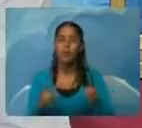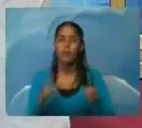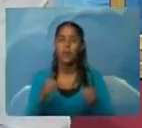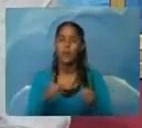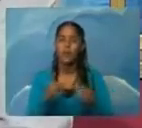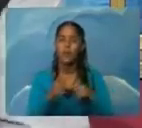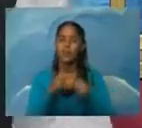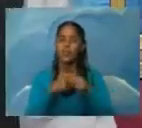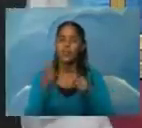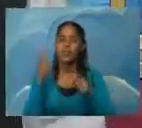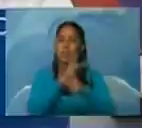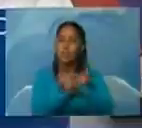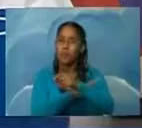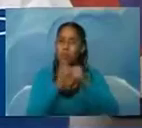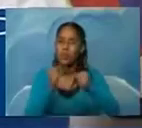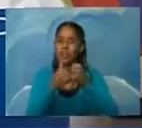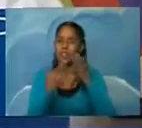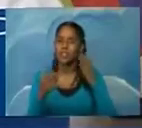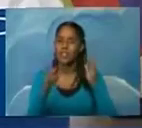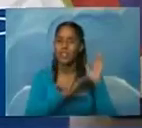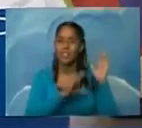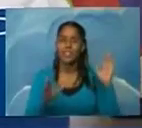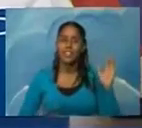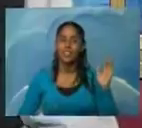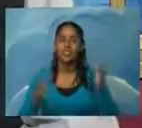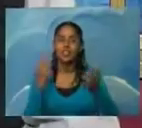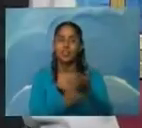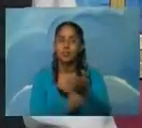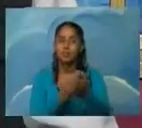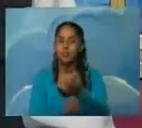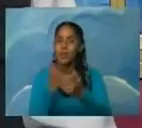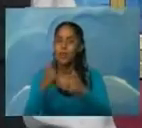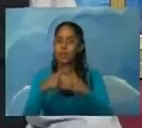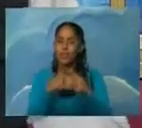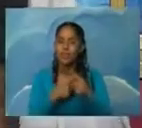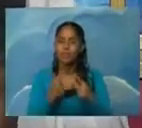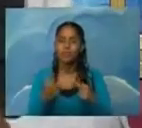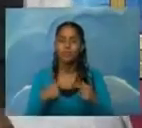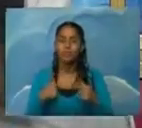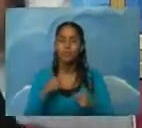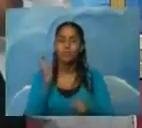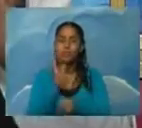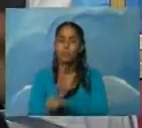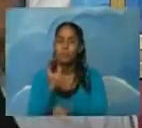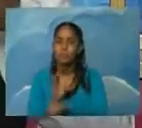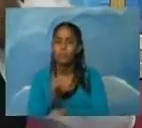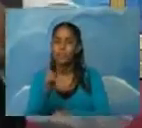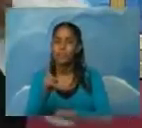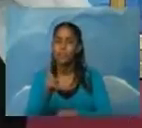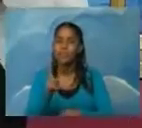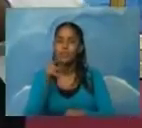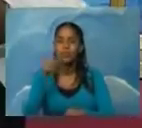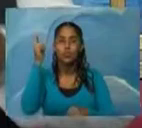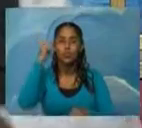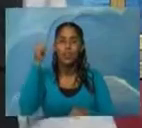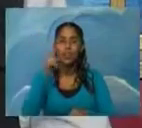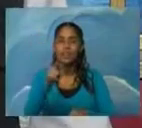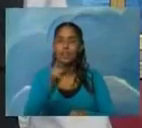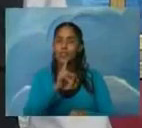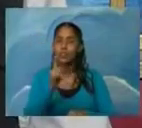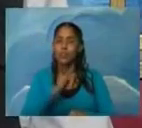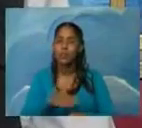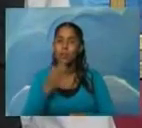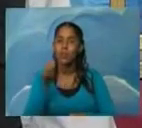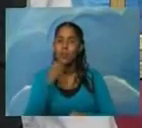Hay poder en la sangre de Cristo. Hermano, mire, y entonces me dijo, cuidado, no te pongas, tú sabes que eso no se